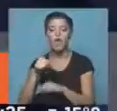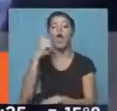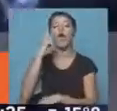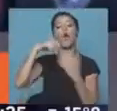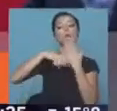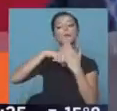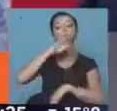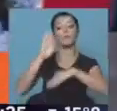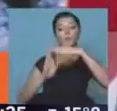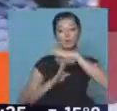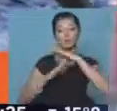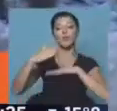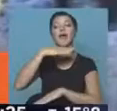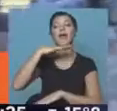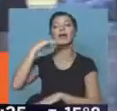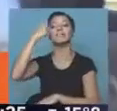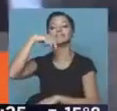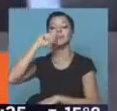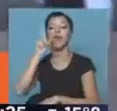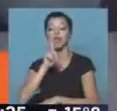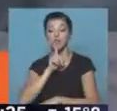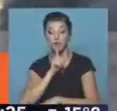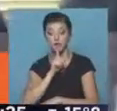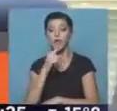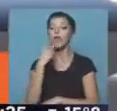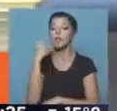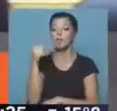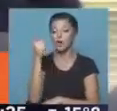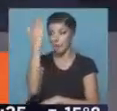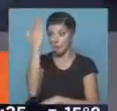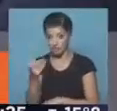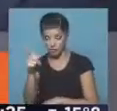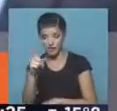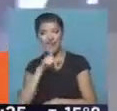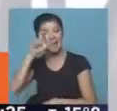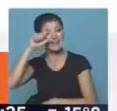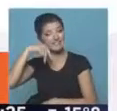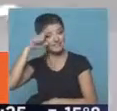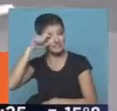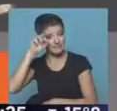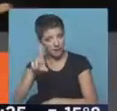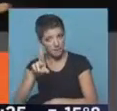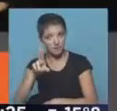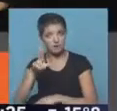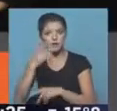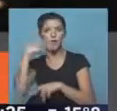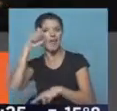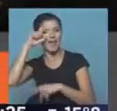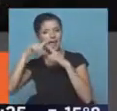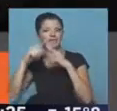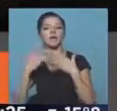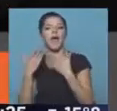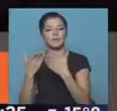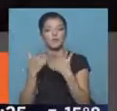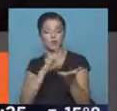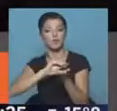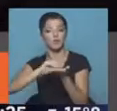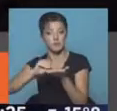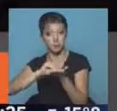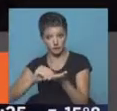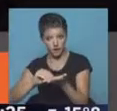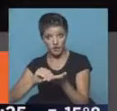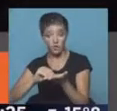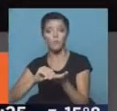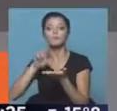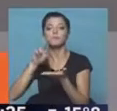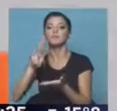Rodrigo Janot afirmó en su escrito que Temer recibió para sí y por intermedio de su ex asesor y diputado Rodrigo Rocha